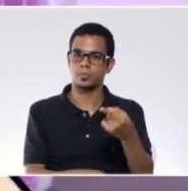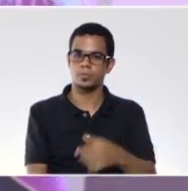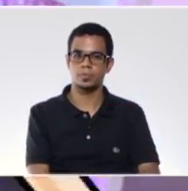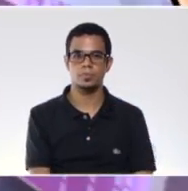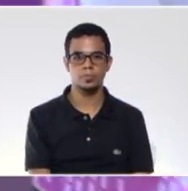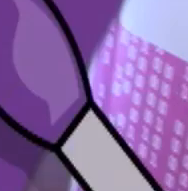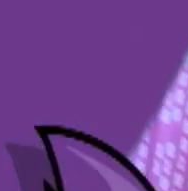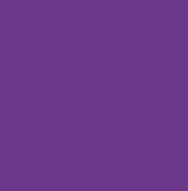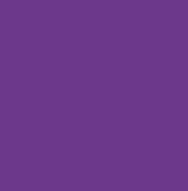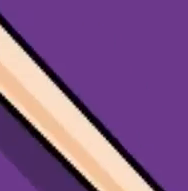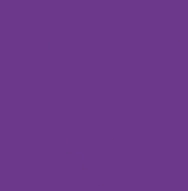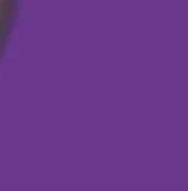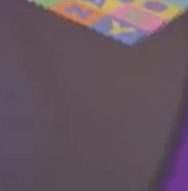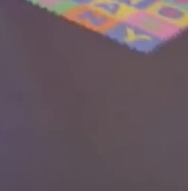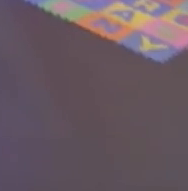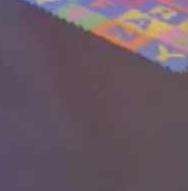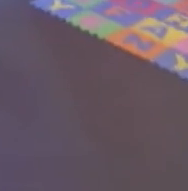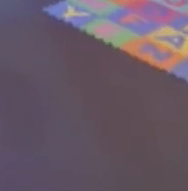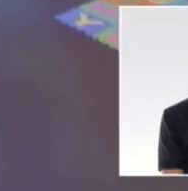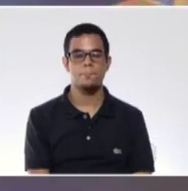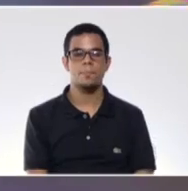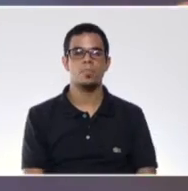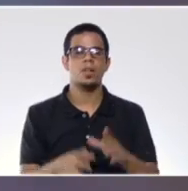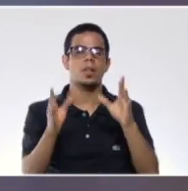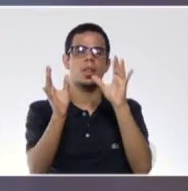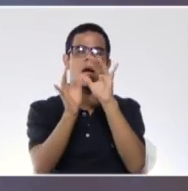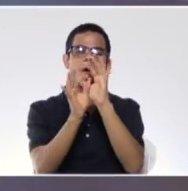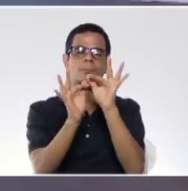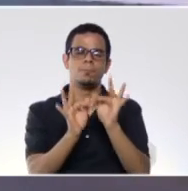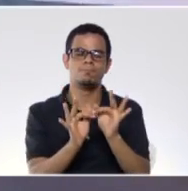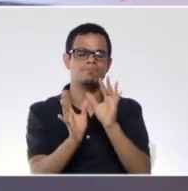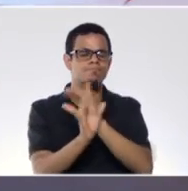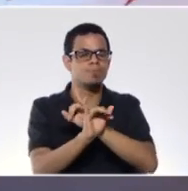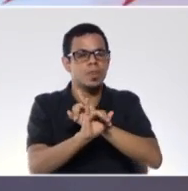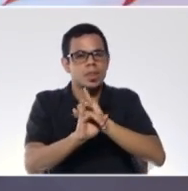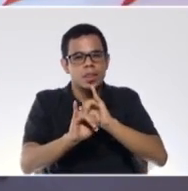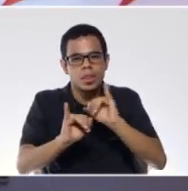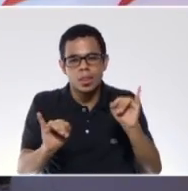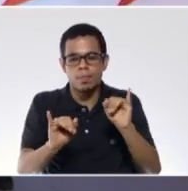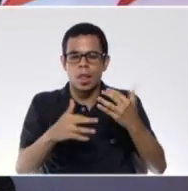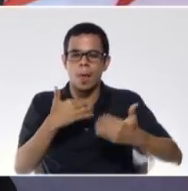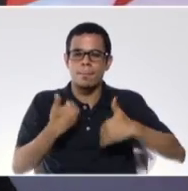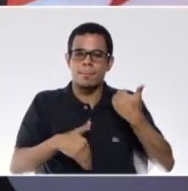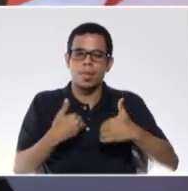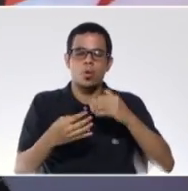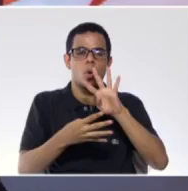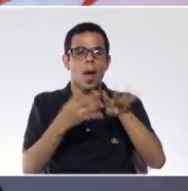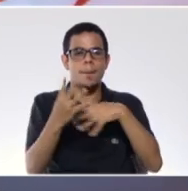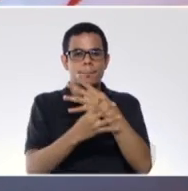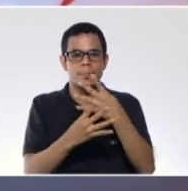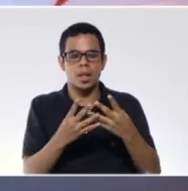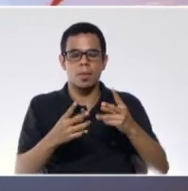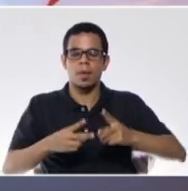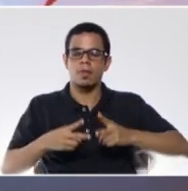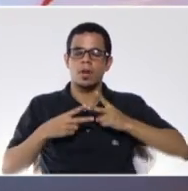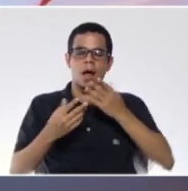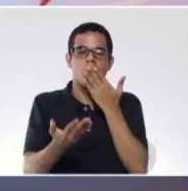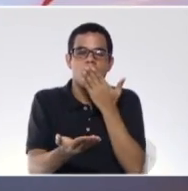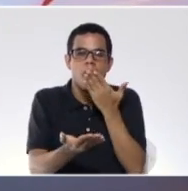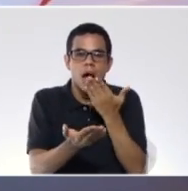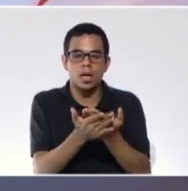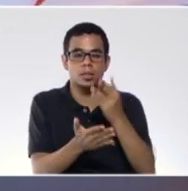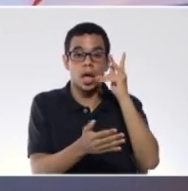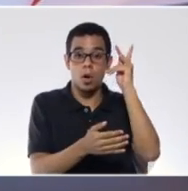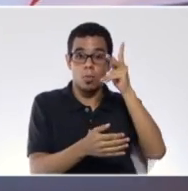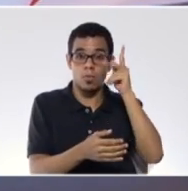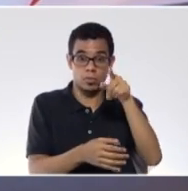oportunidad. Y de esta manera finalizamos nuestro miércoles de Matemáticas para la Vida. Gracias a nuestros